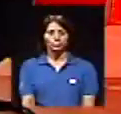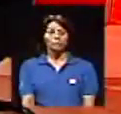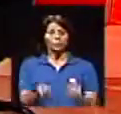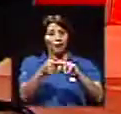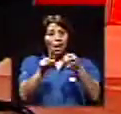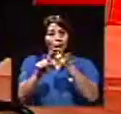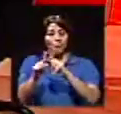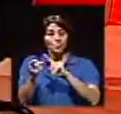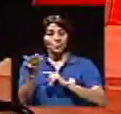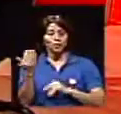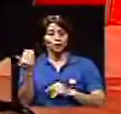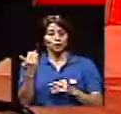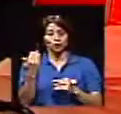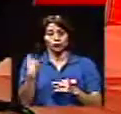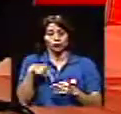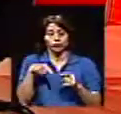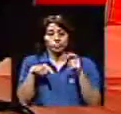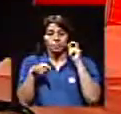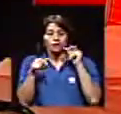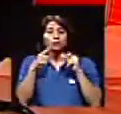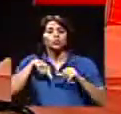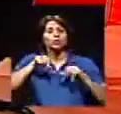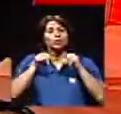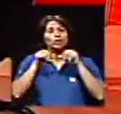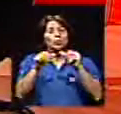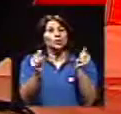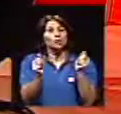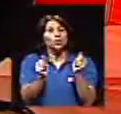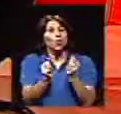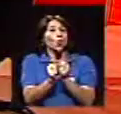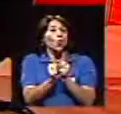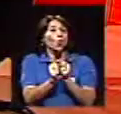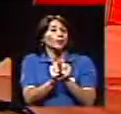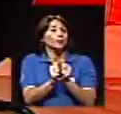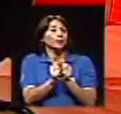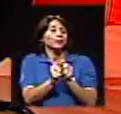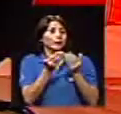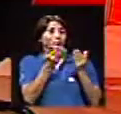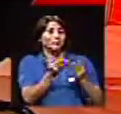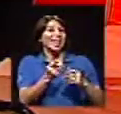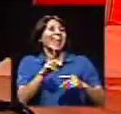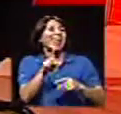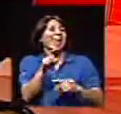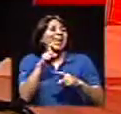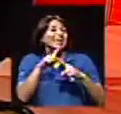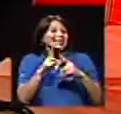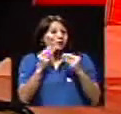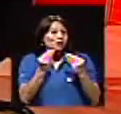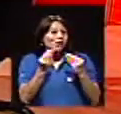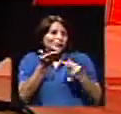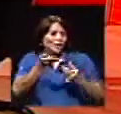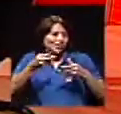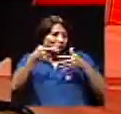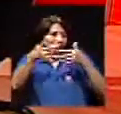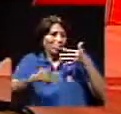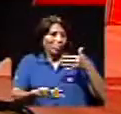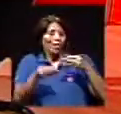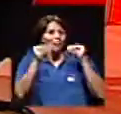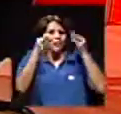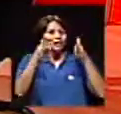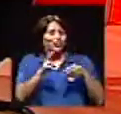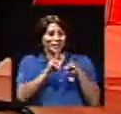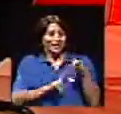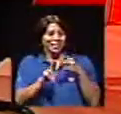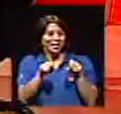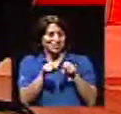Continuamos, amigas y amigos, conversando con el ex muchas cosas y profesor universitaria, es una de ellos, con don Antonio